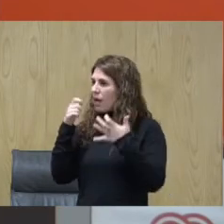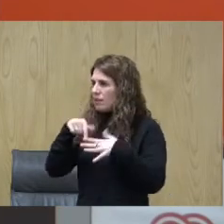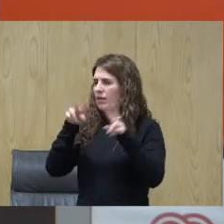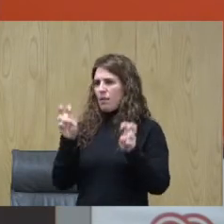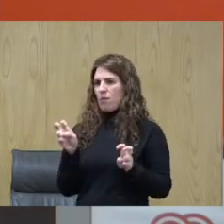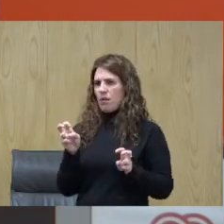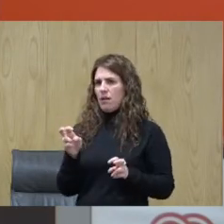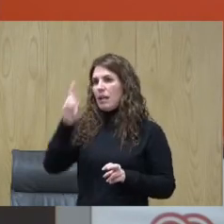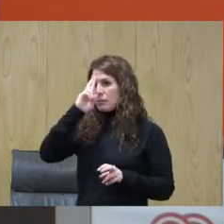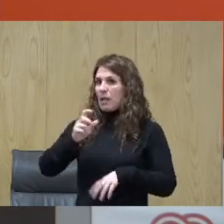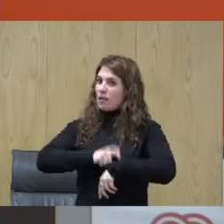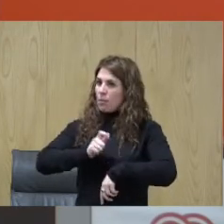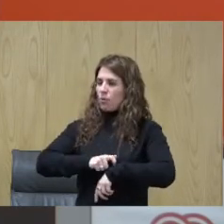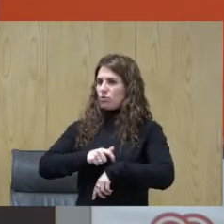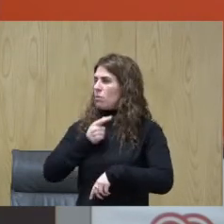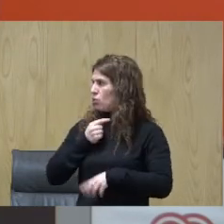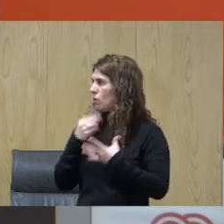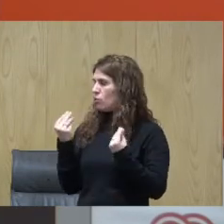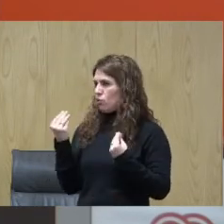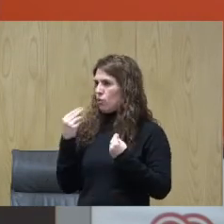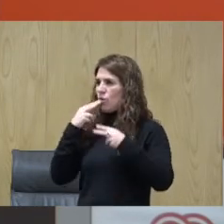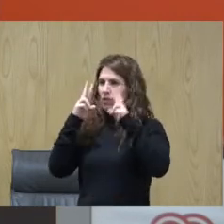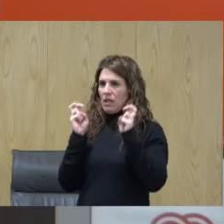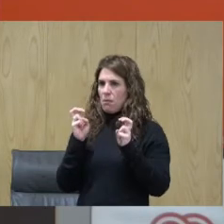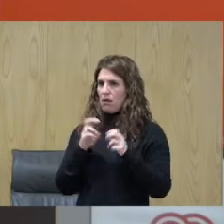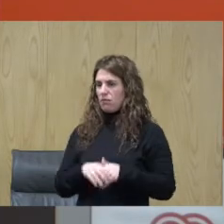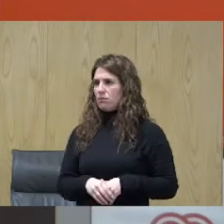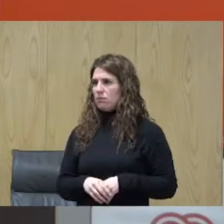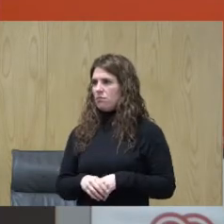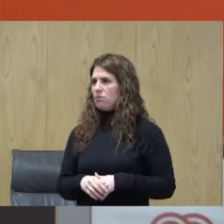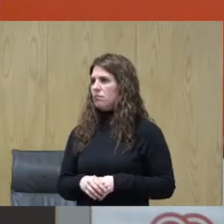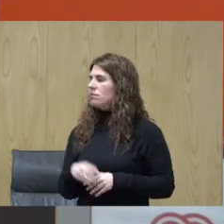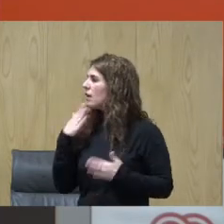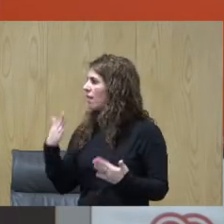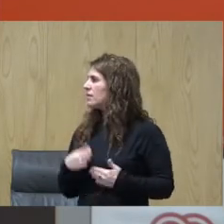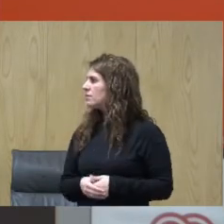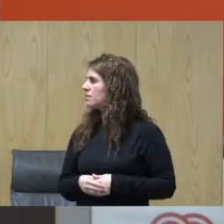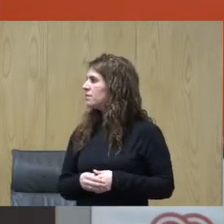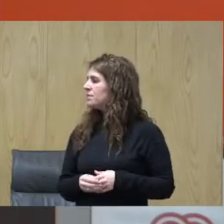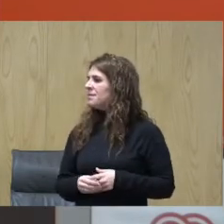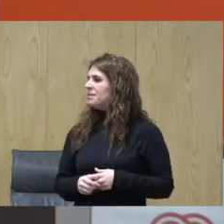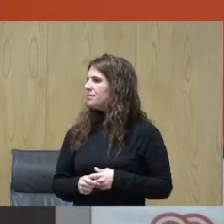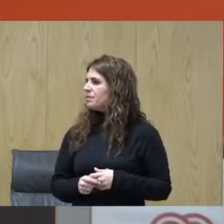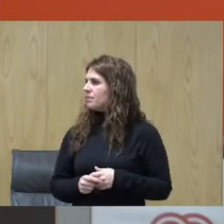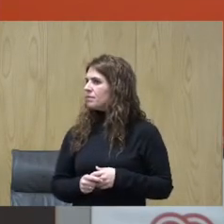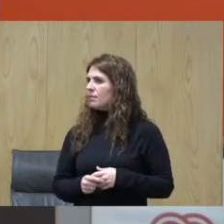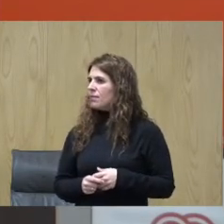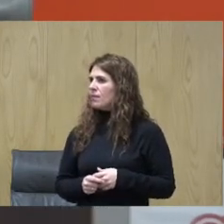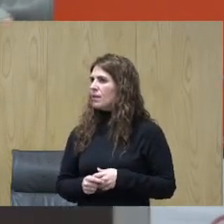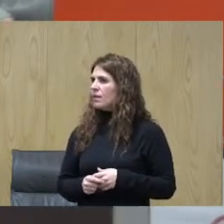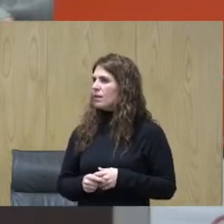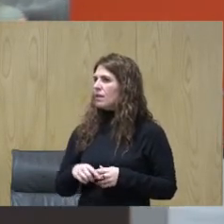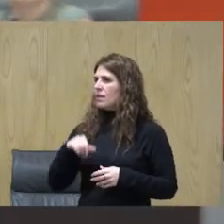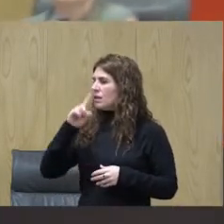¿no? El respetar los tiempos, que me ha gustado muchísimo que lo haya comentado. Gracias. Sí, y también te agradezco